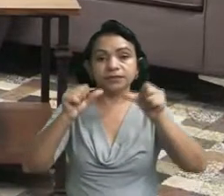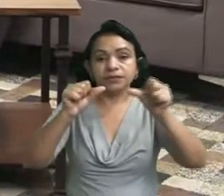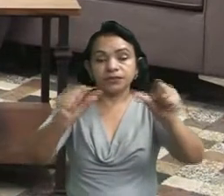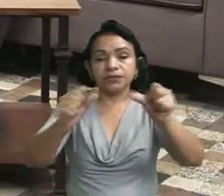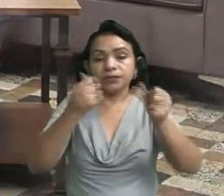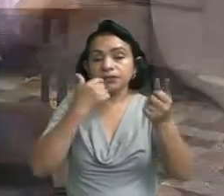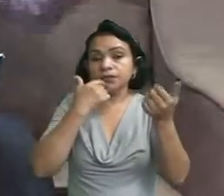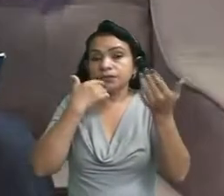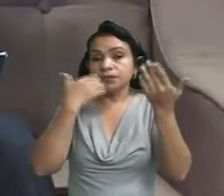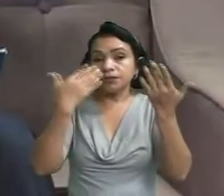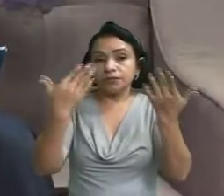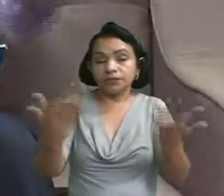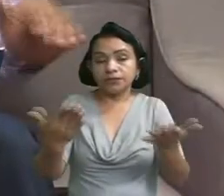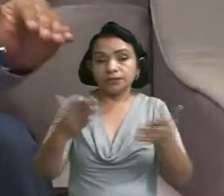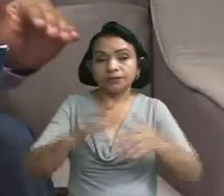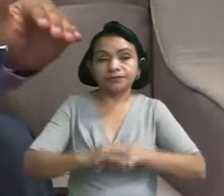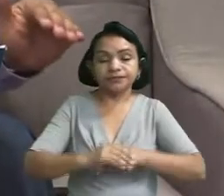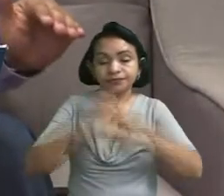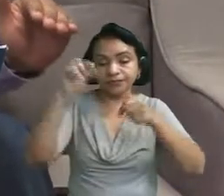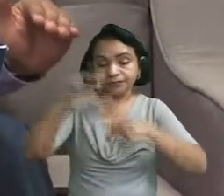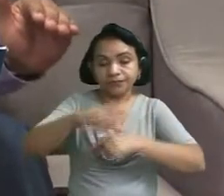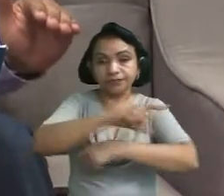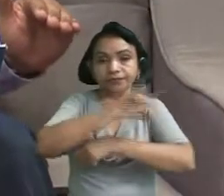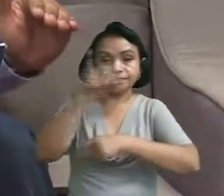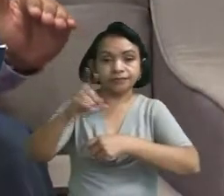porque también